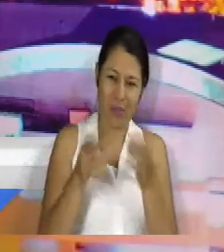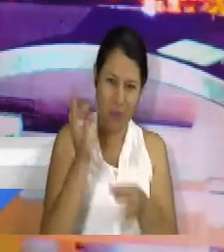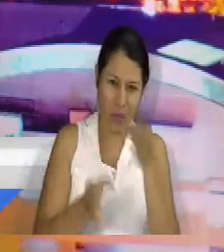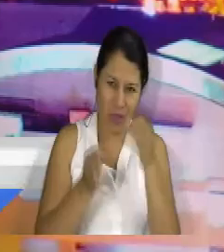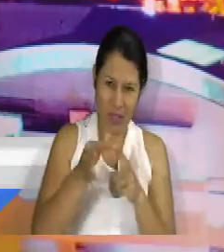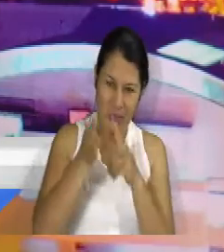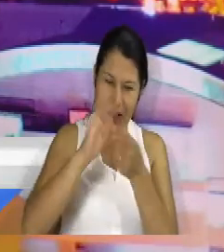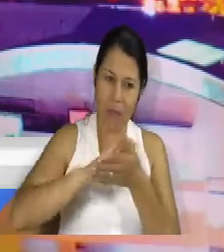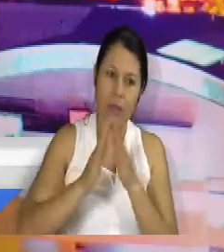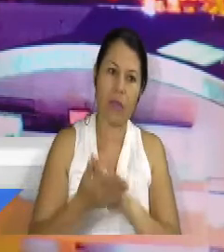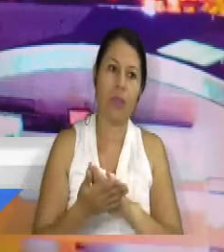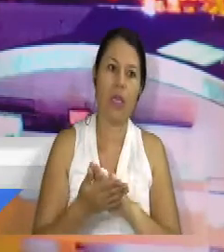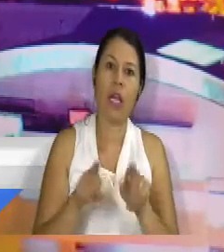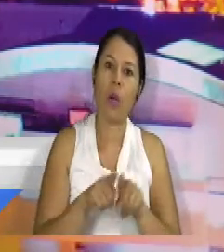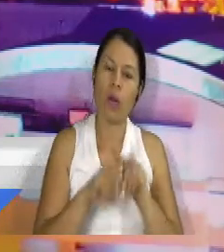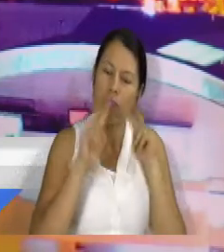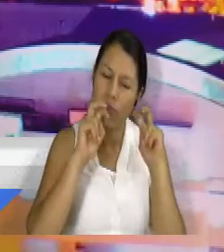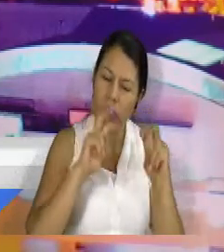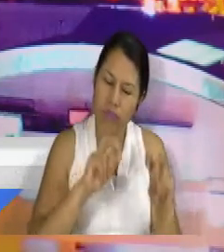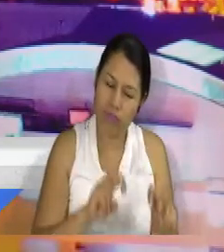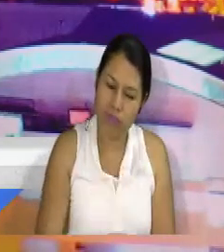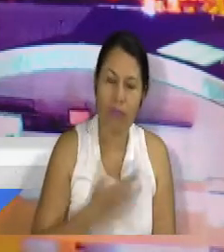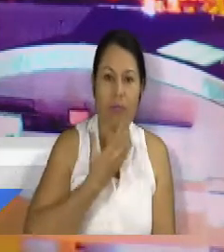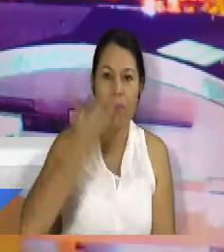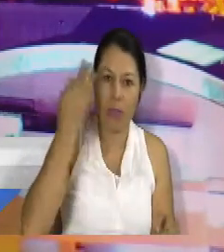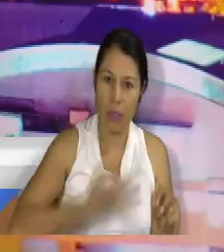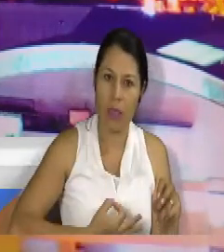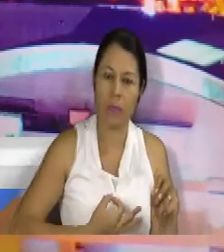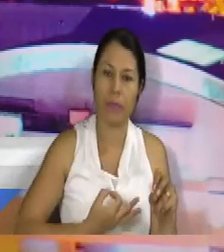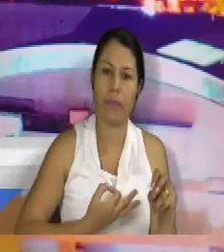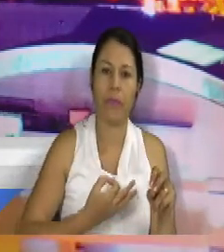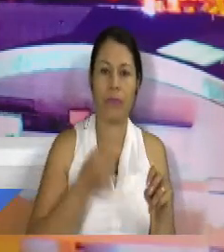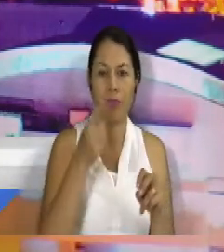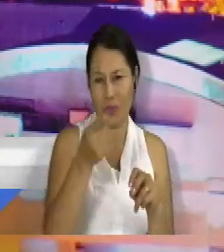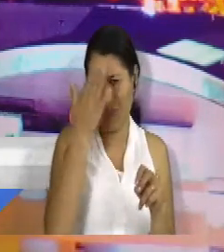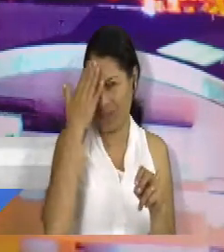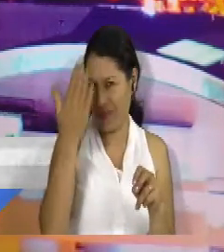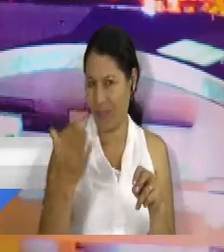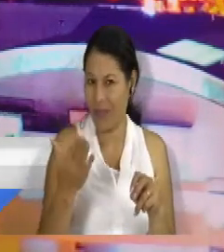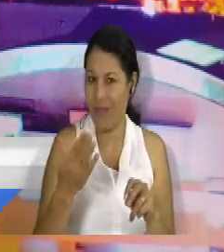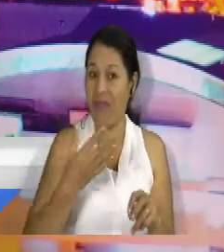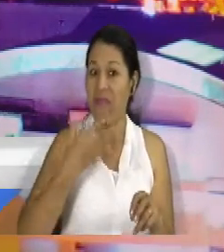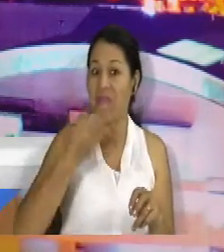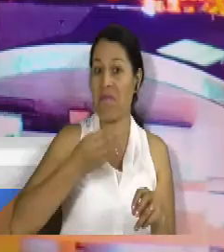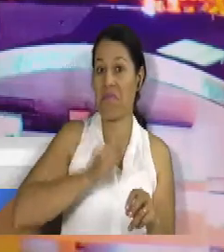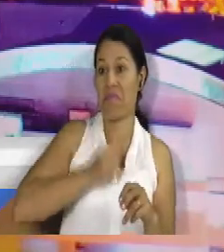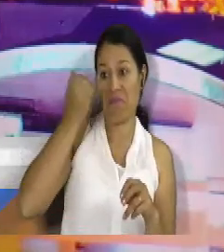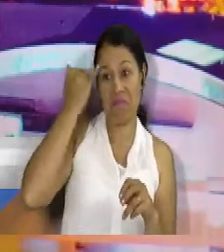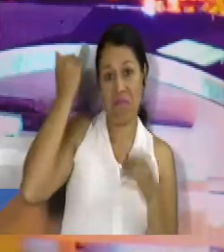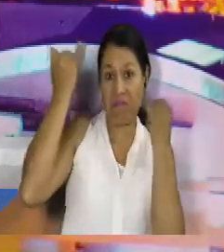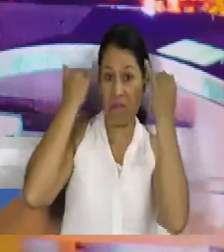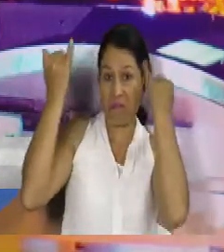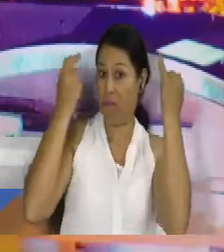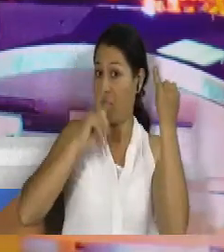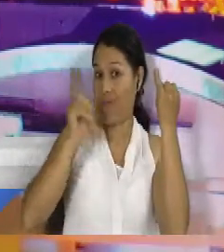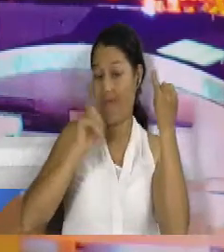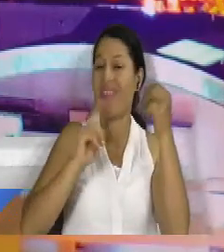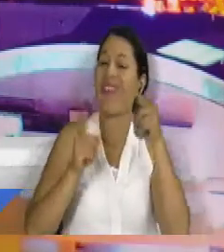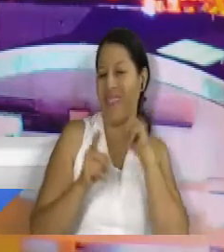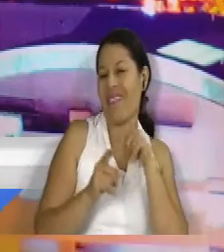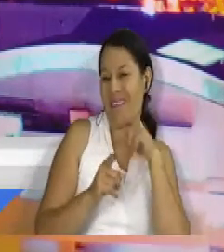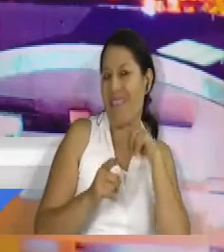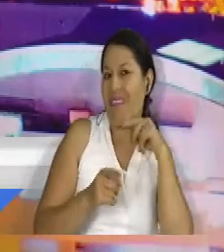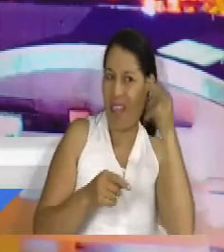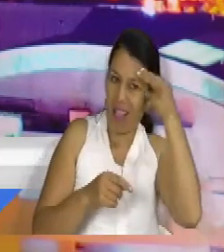verdad, ¿cierto? Y como usted sabe que la verdad no se inventa, solo se inventa la mentira, pero además